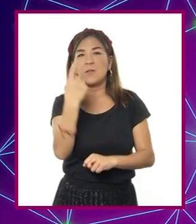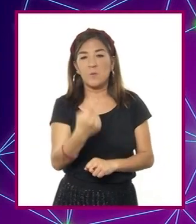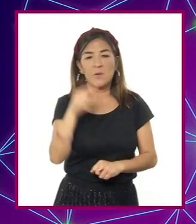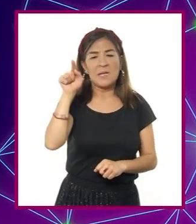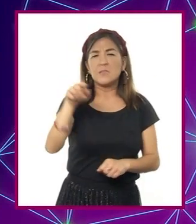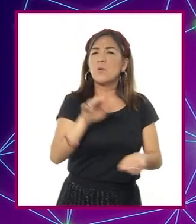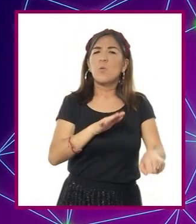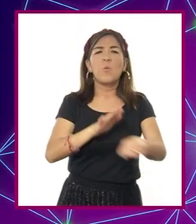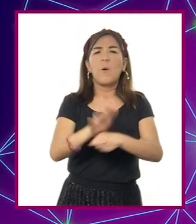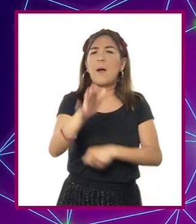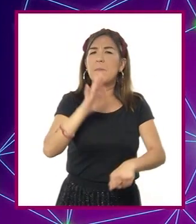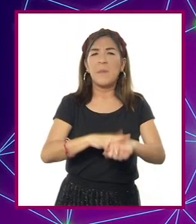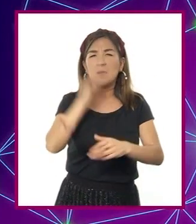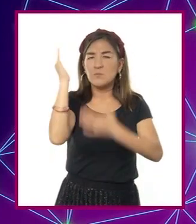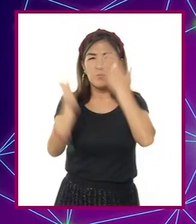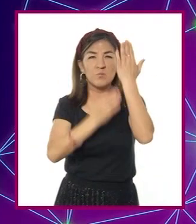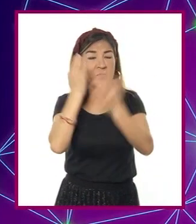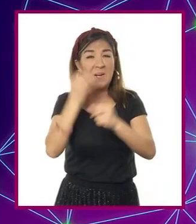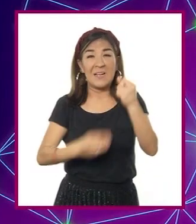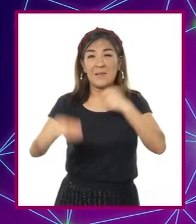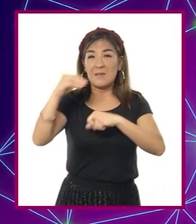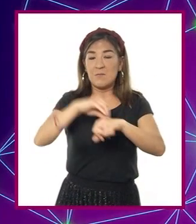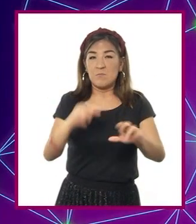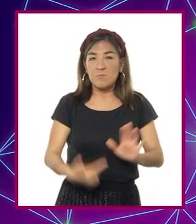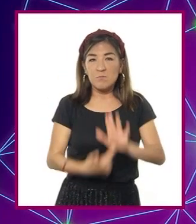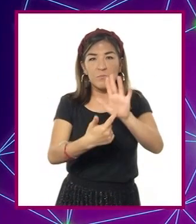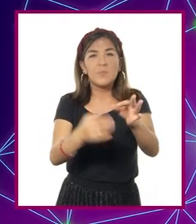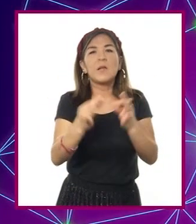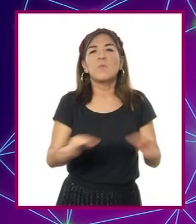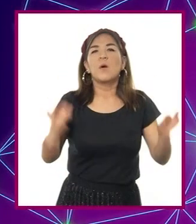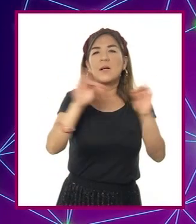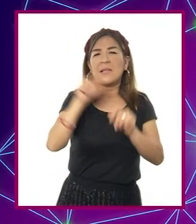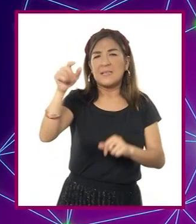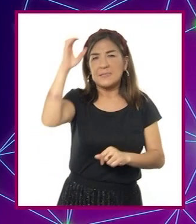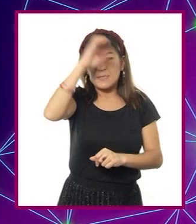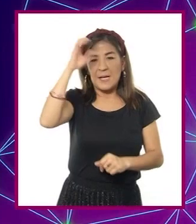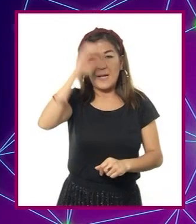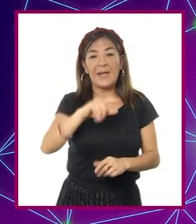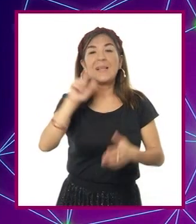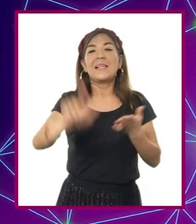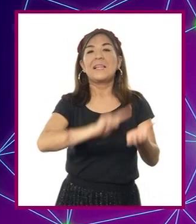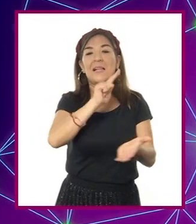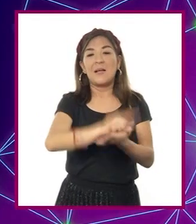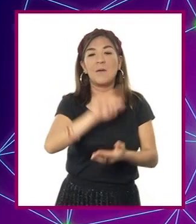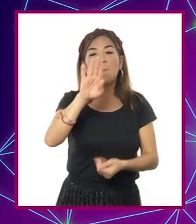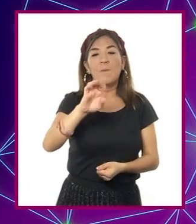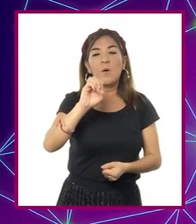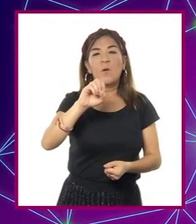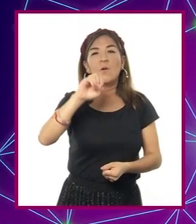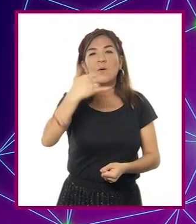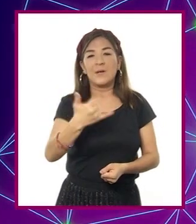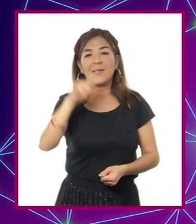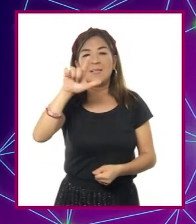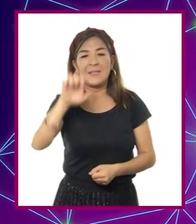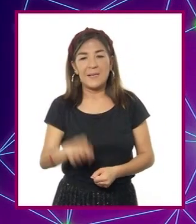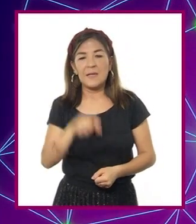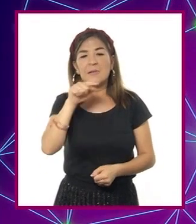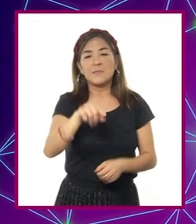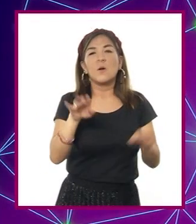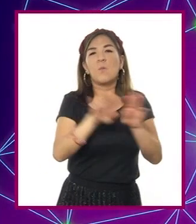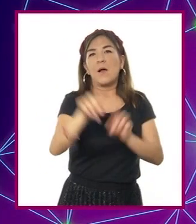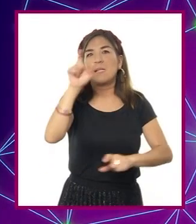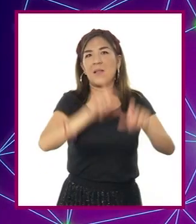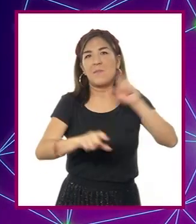grandes aportes como científico fue la formulación de la ley de Boyle, además de ser reconocido como el primer